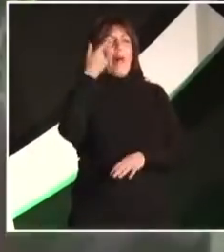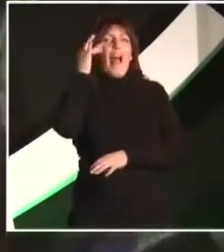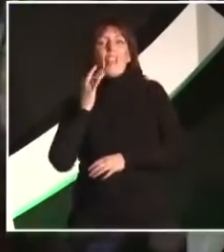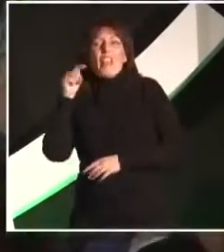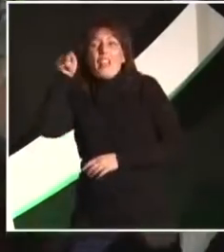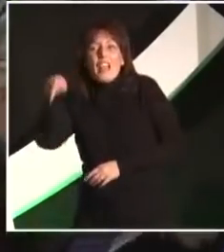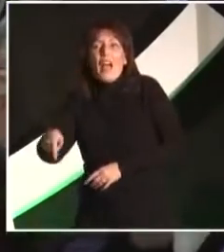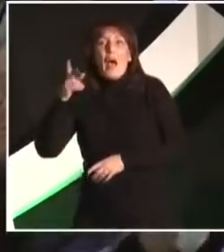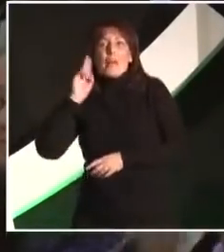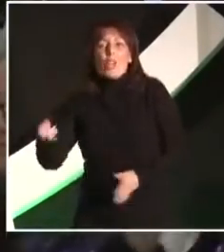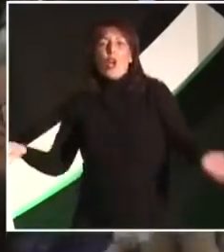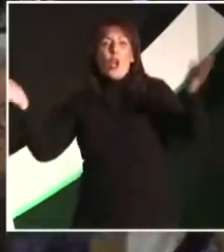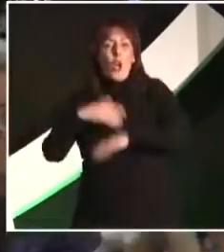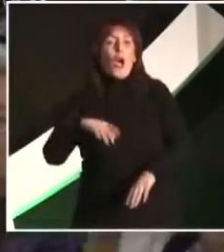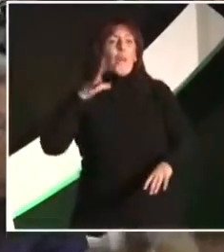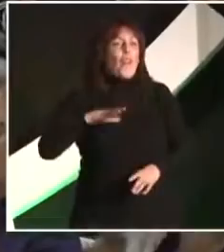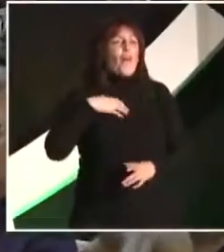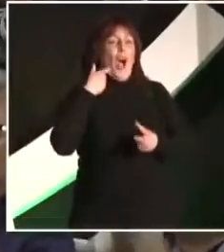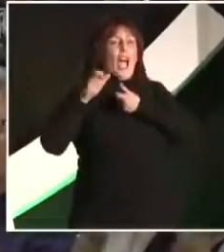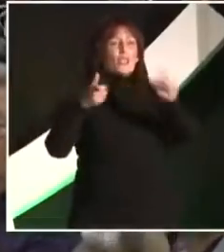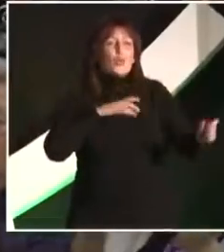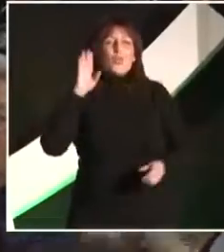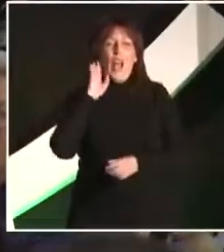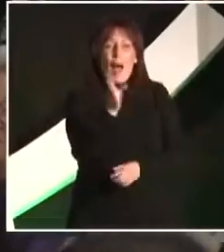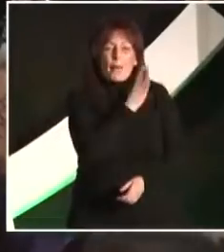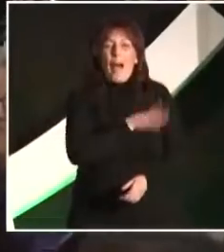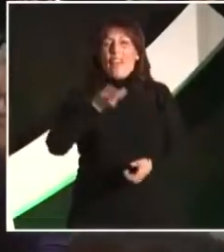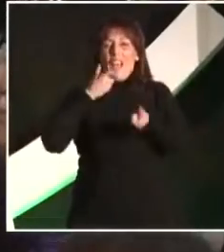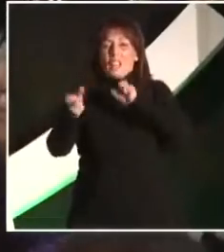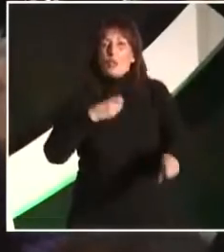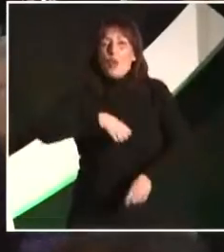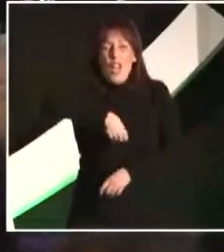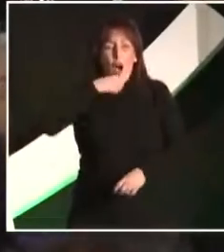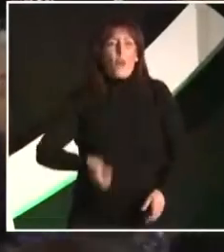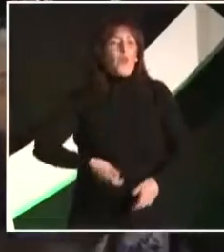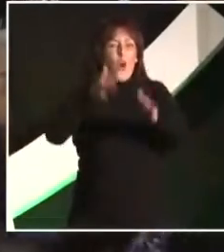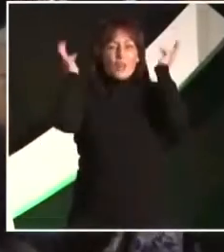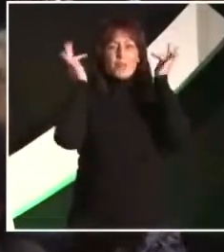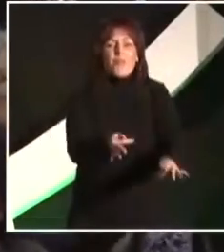pensiones. Que no insulten más a nuestras madres y a nuestras abuelas.